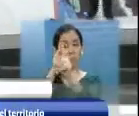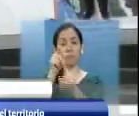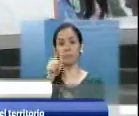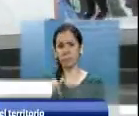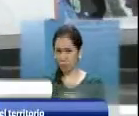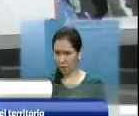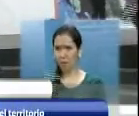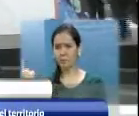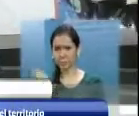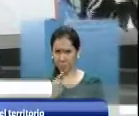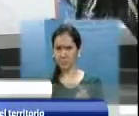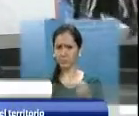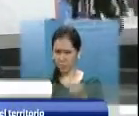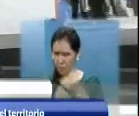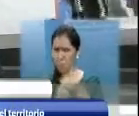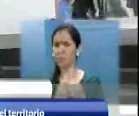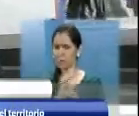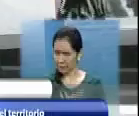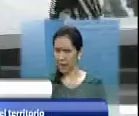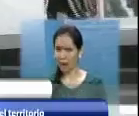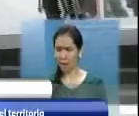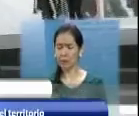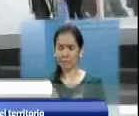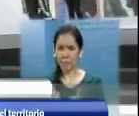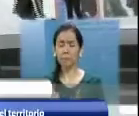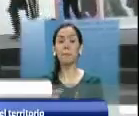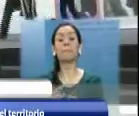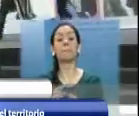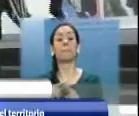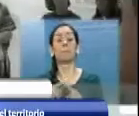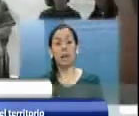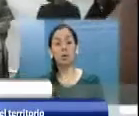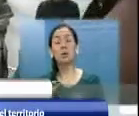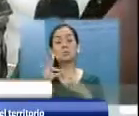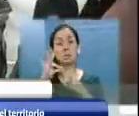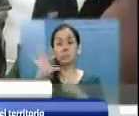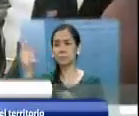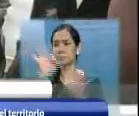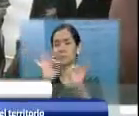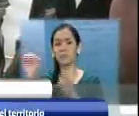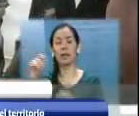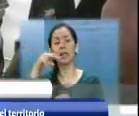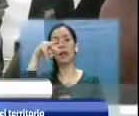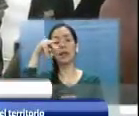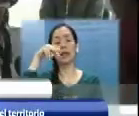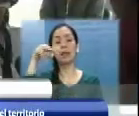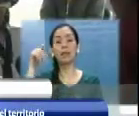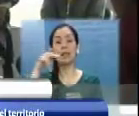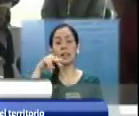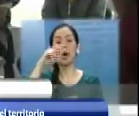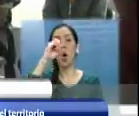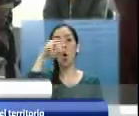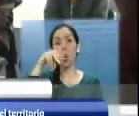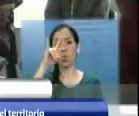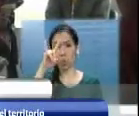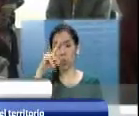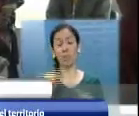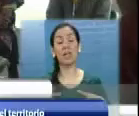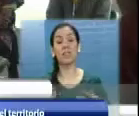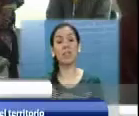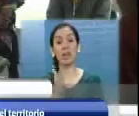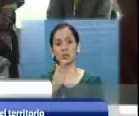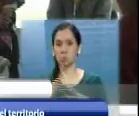efectivamente hemos tenido bastante apoyo de ellos, especialmente en Naciones Unidas, ¿verdad? En derechos